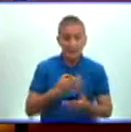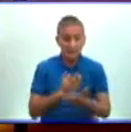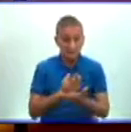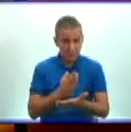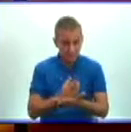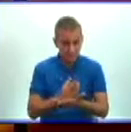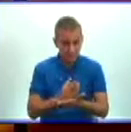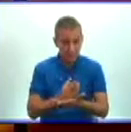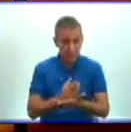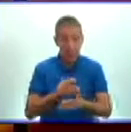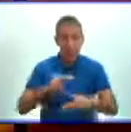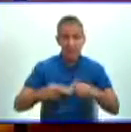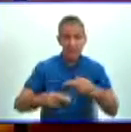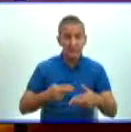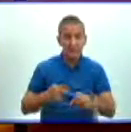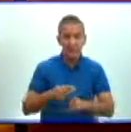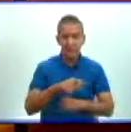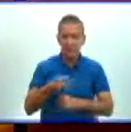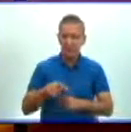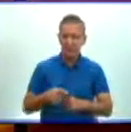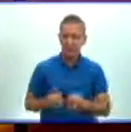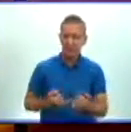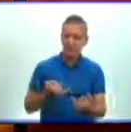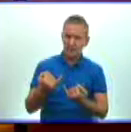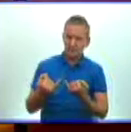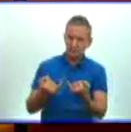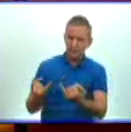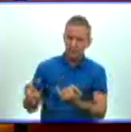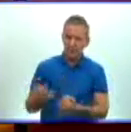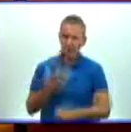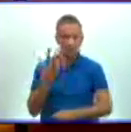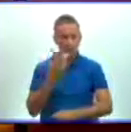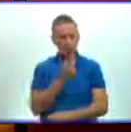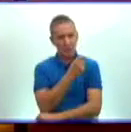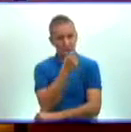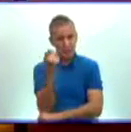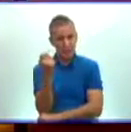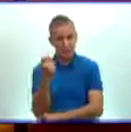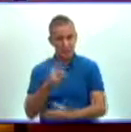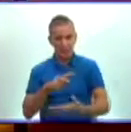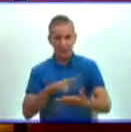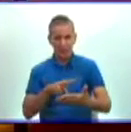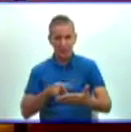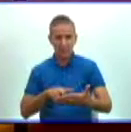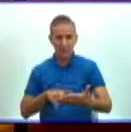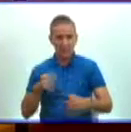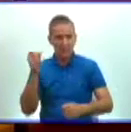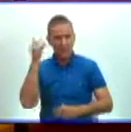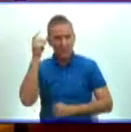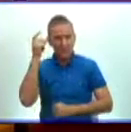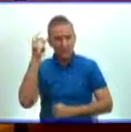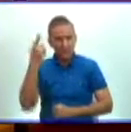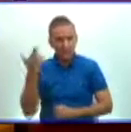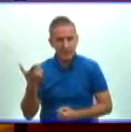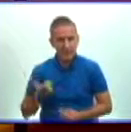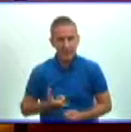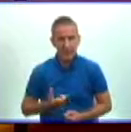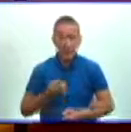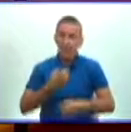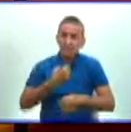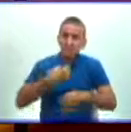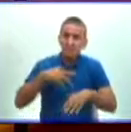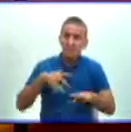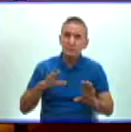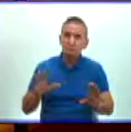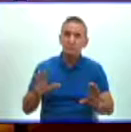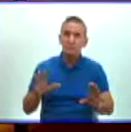de ejecución, para usted compartir con sus maestros, para leer una idea que quizás lo